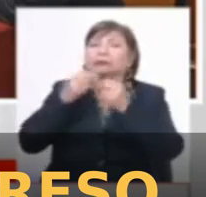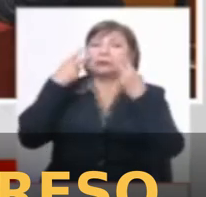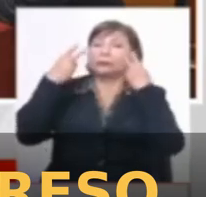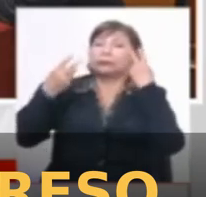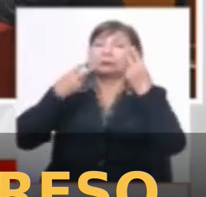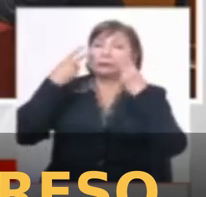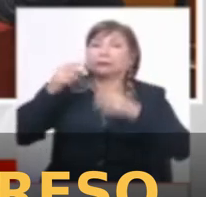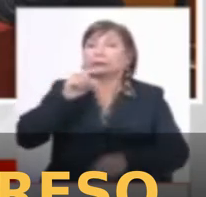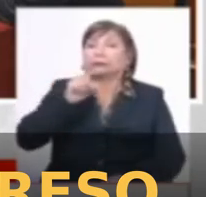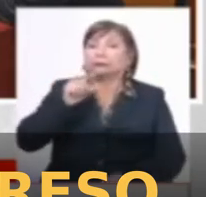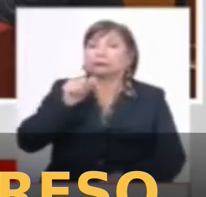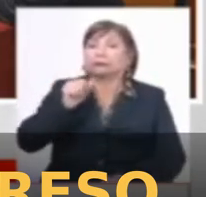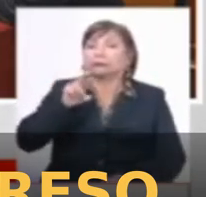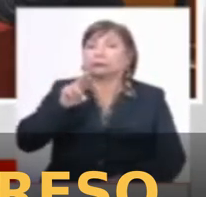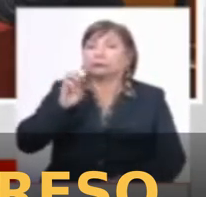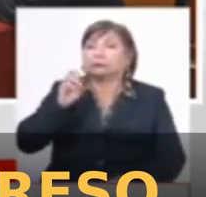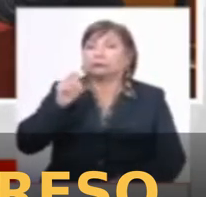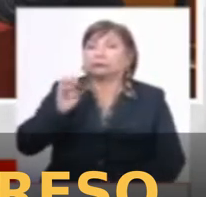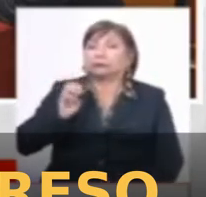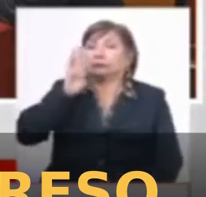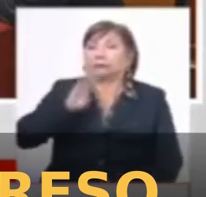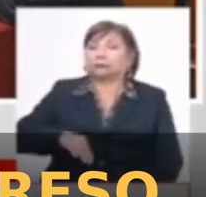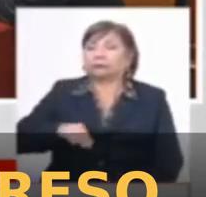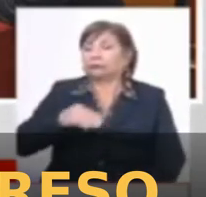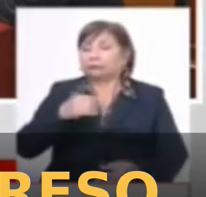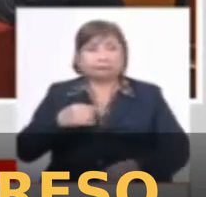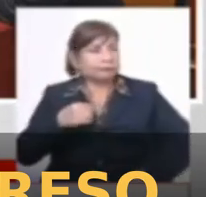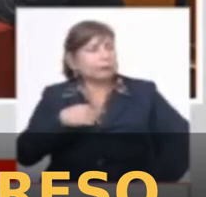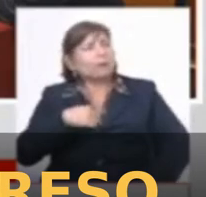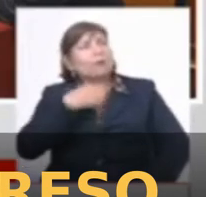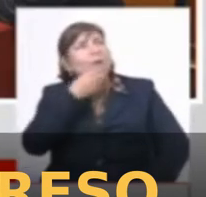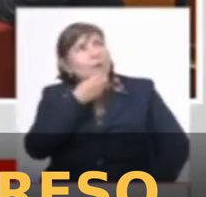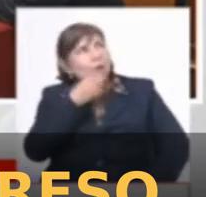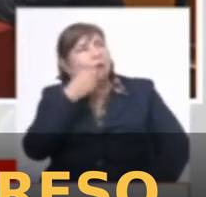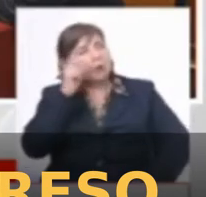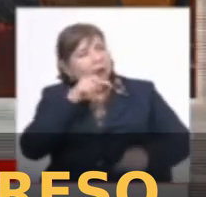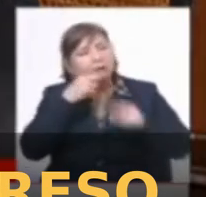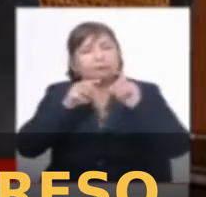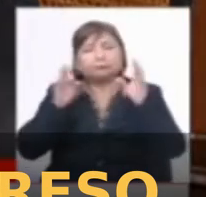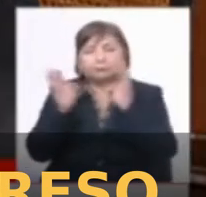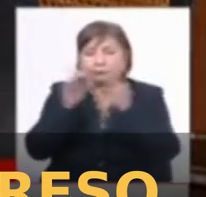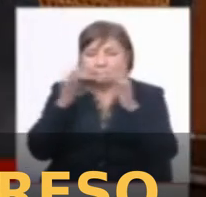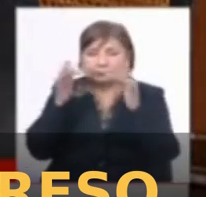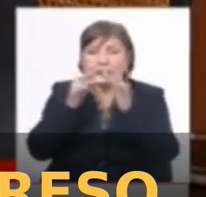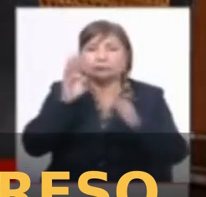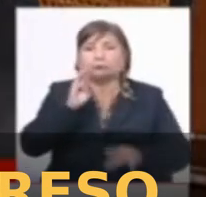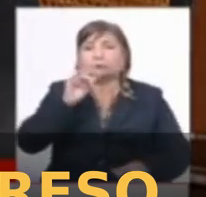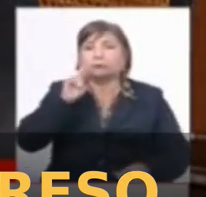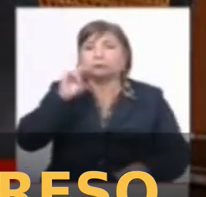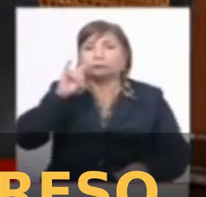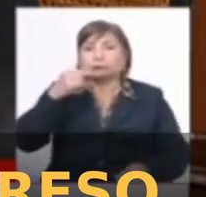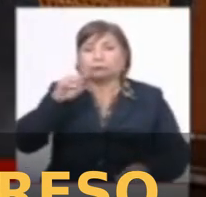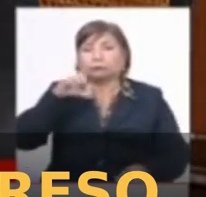al pasaje Zarratea, en Breña? La visita al pasaje Zarratea fue coordinado con el señor Bruno Pacheco